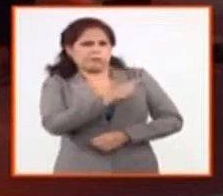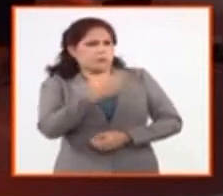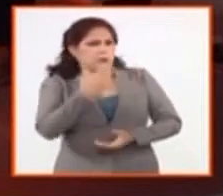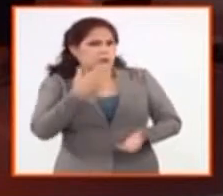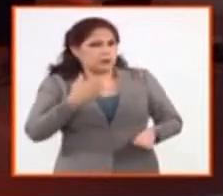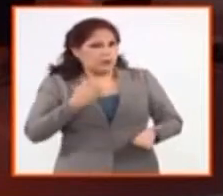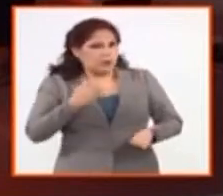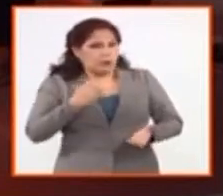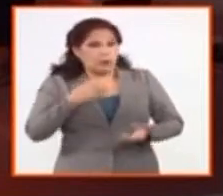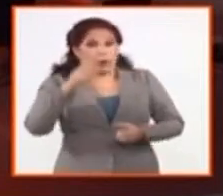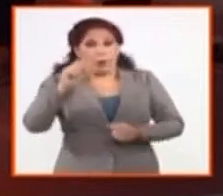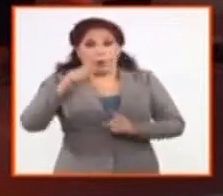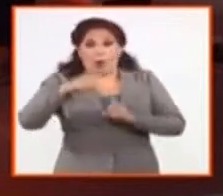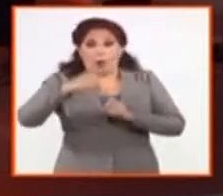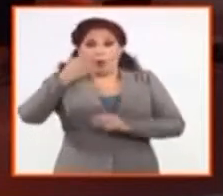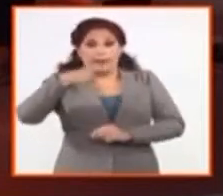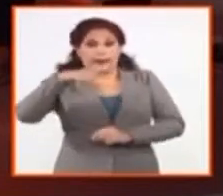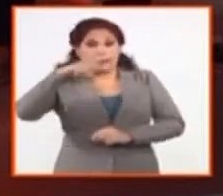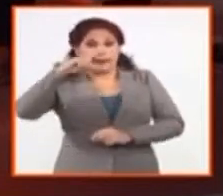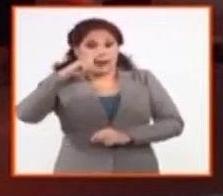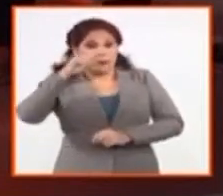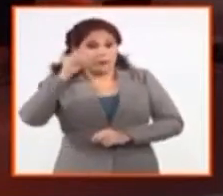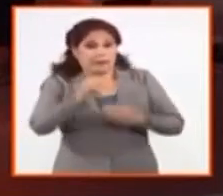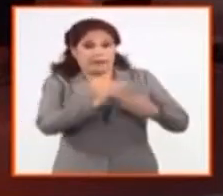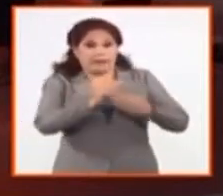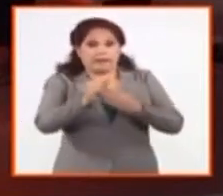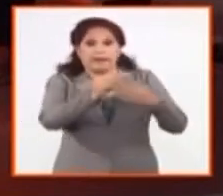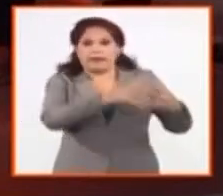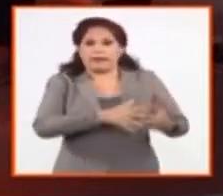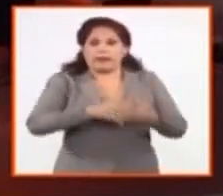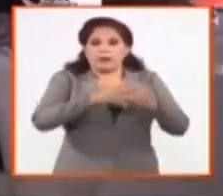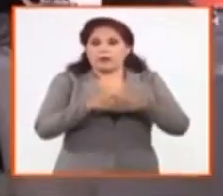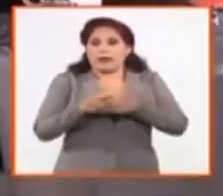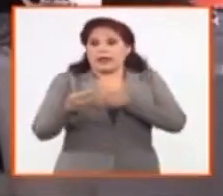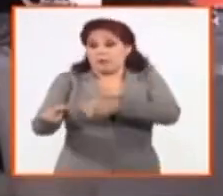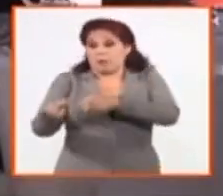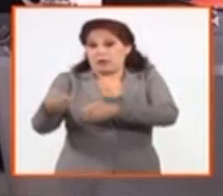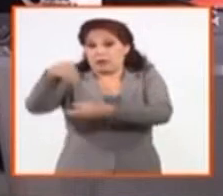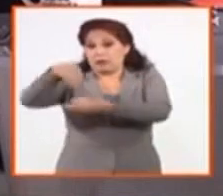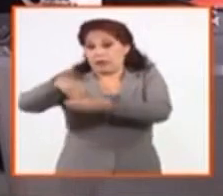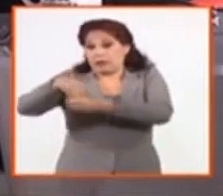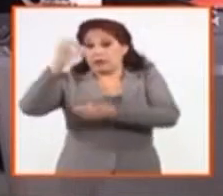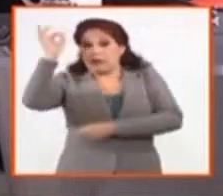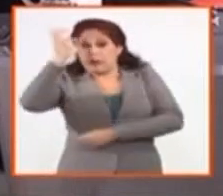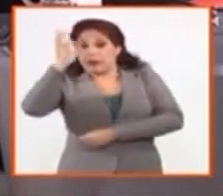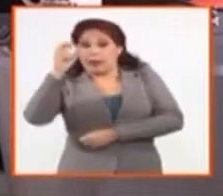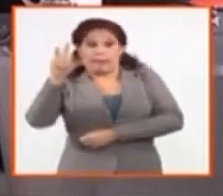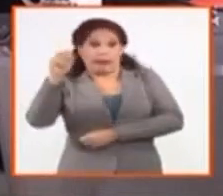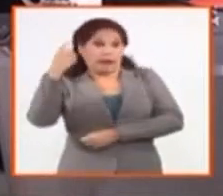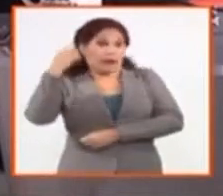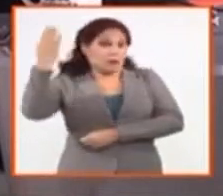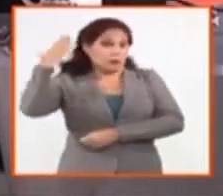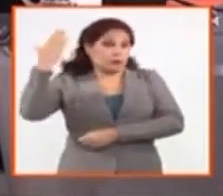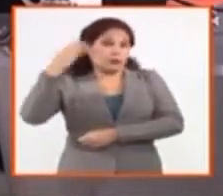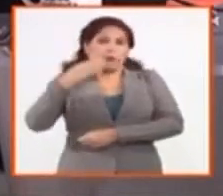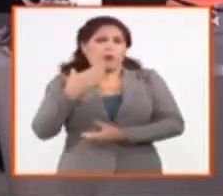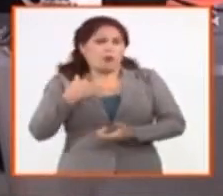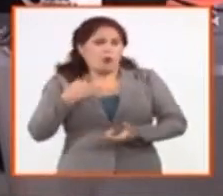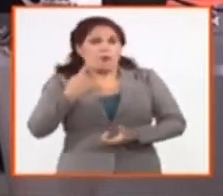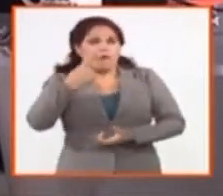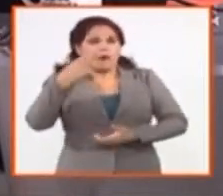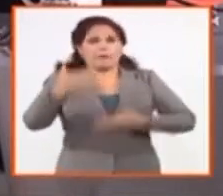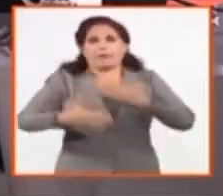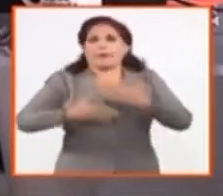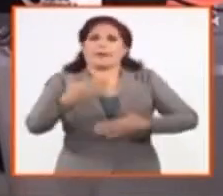la OTAN, desde esa coalición liderada por Estados Unidos que invadió Afganistán hace 20 años, cómo se ha visto todo este problema de